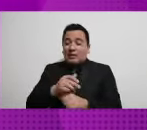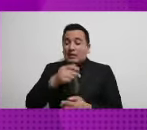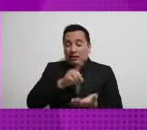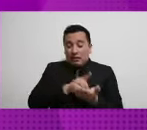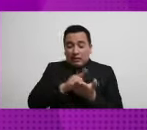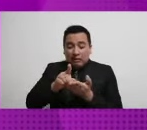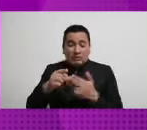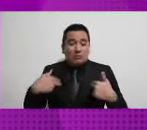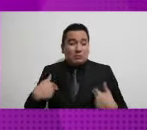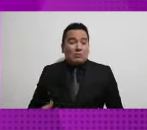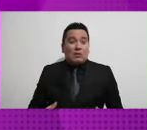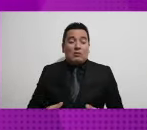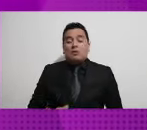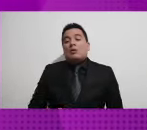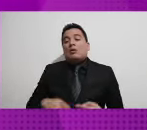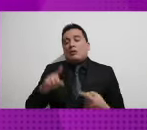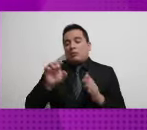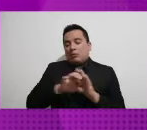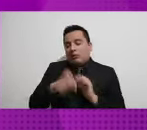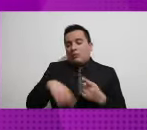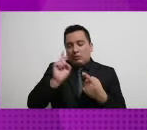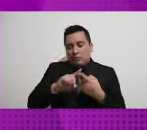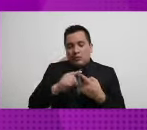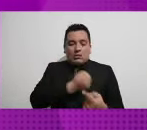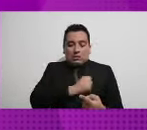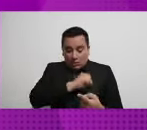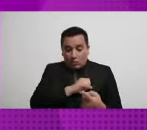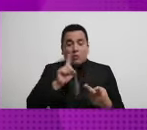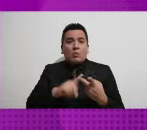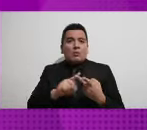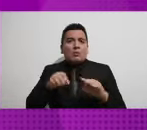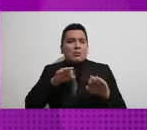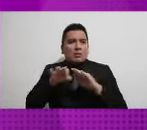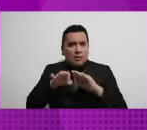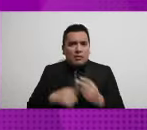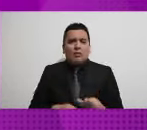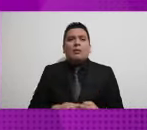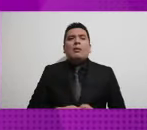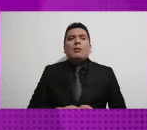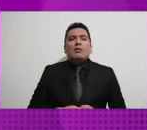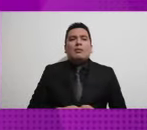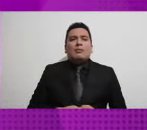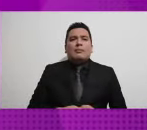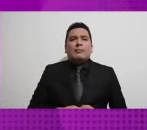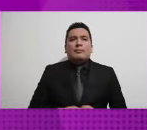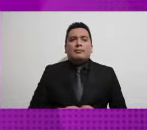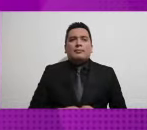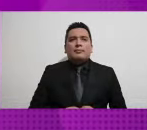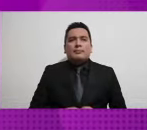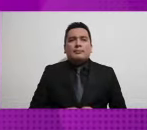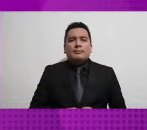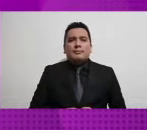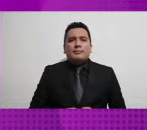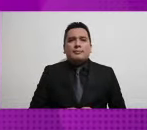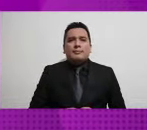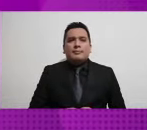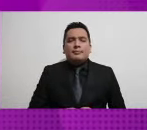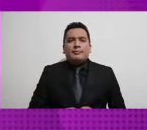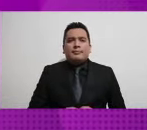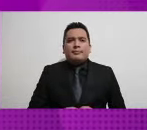derechos humanos, entre ellos el derecho de la salud, el derecho del trabajo digno hacia las personas, ¿sí?